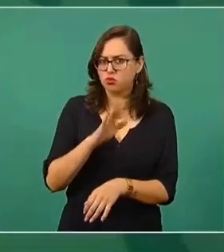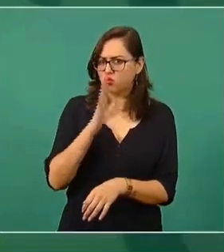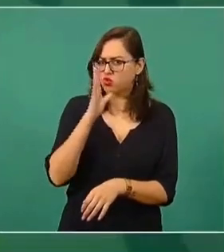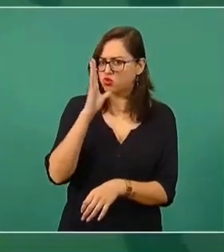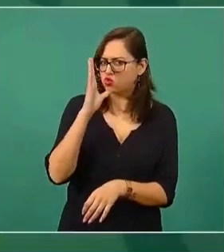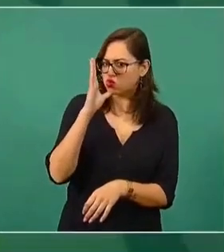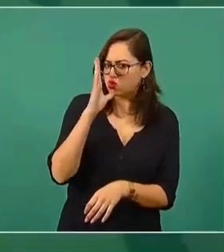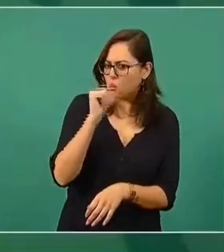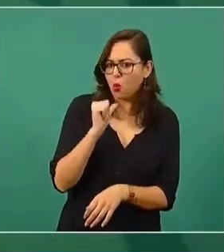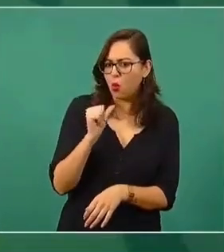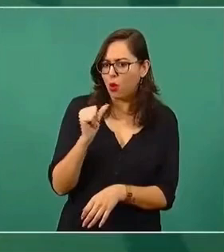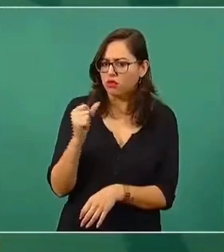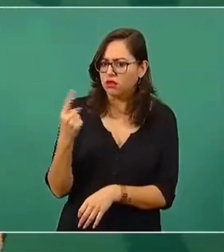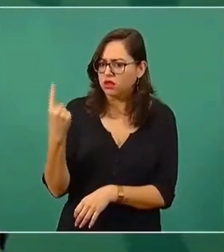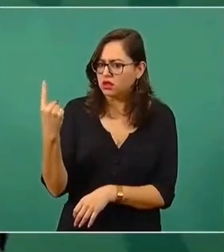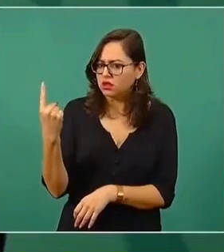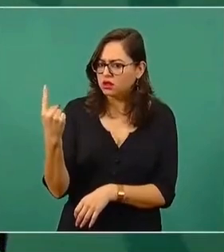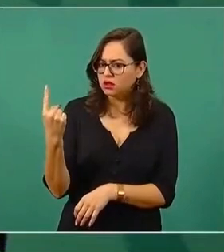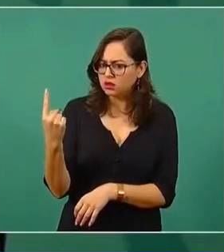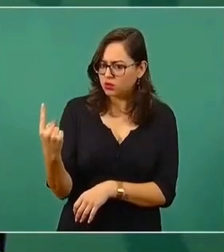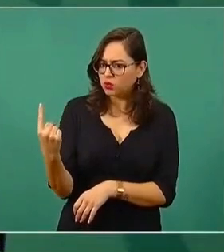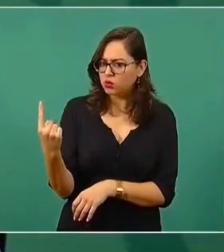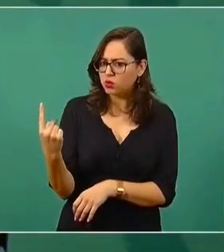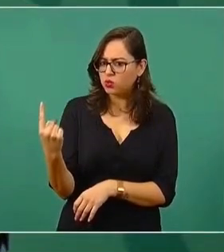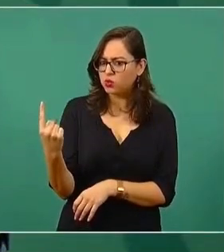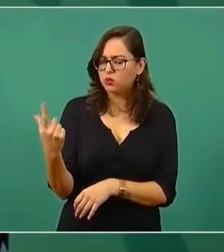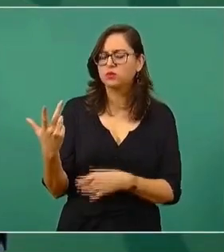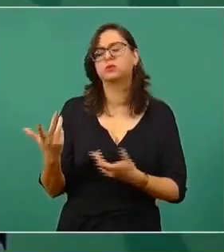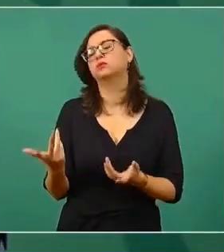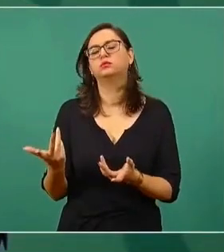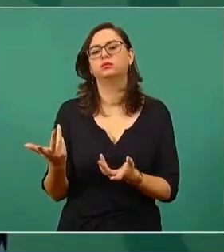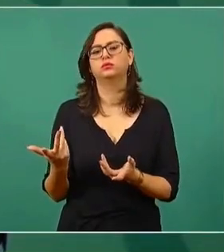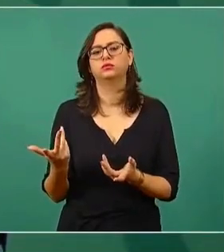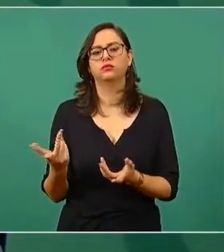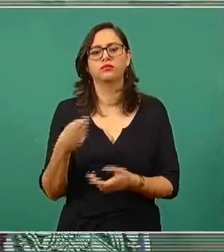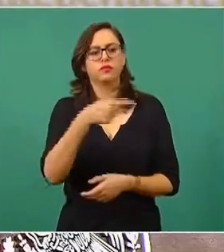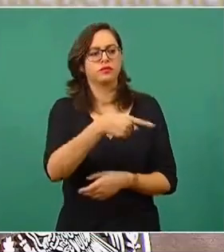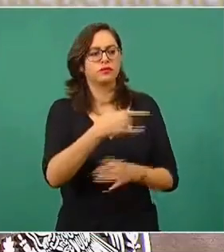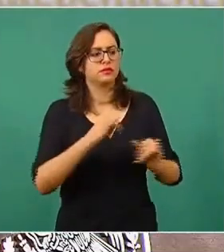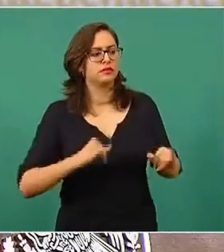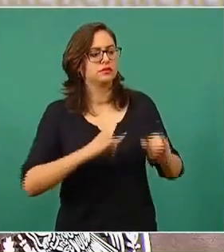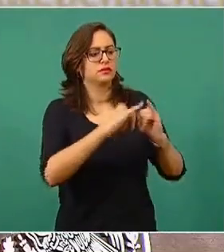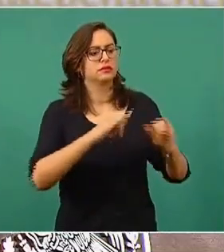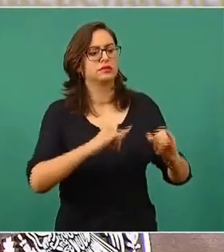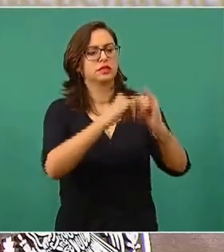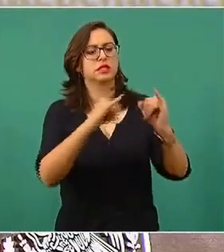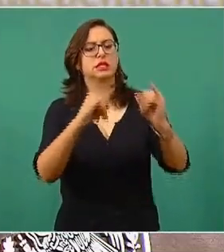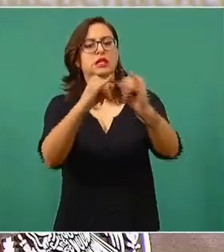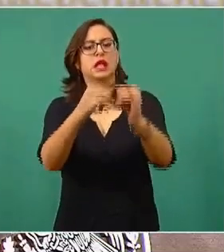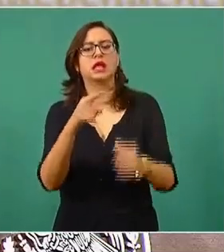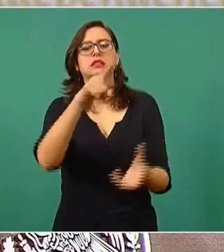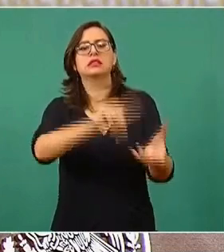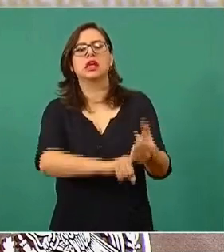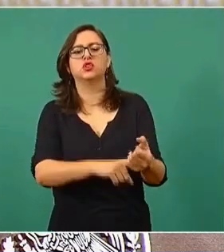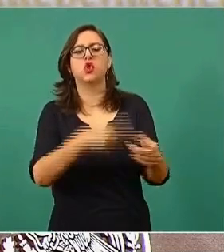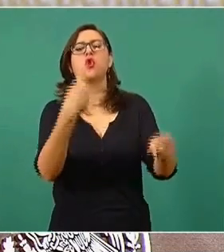si es nada más para que tengan trabajo los amigos